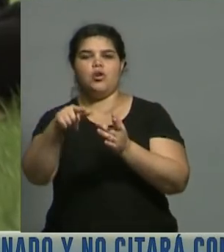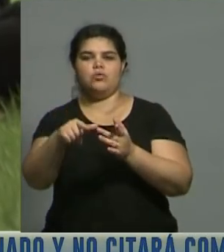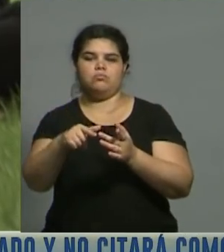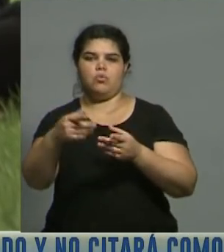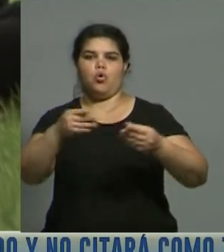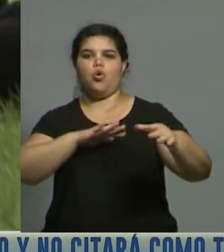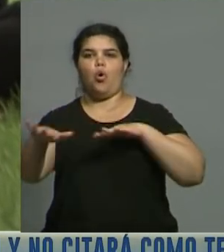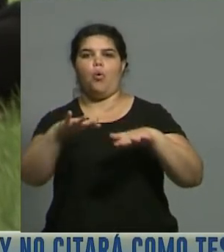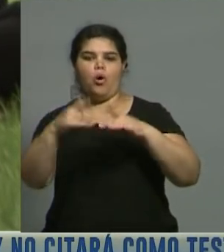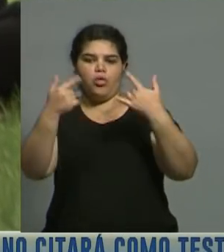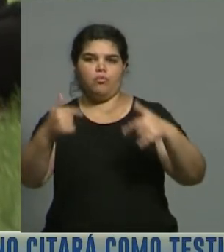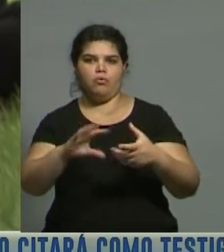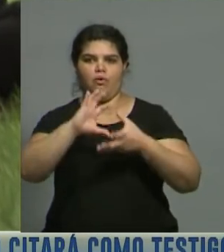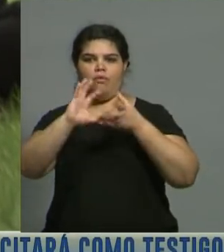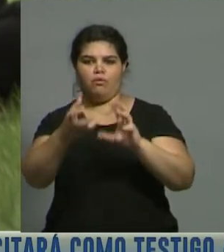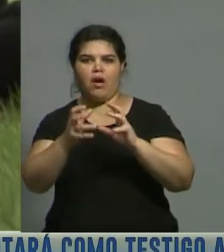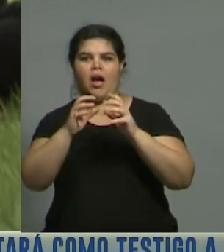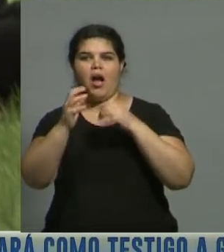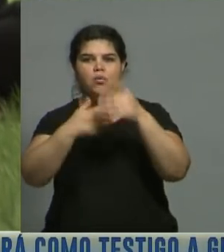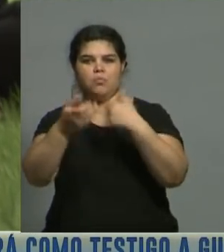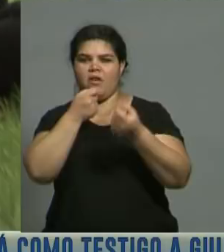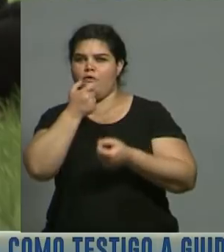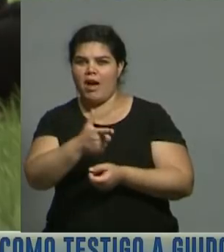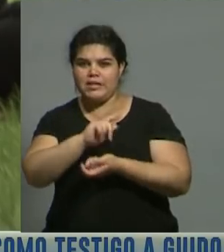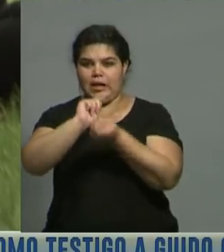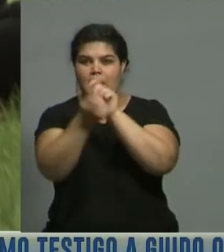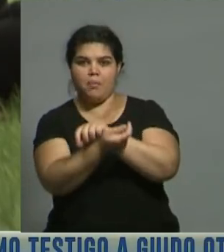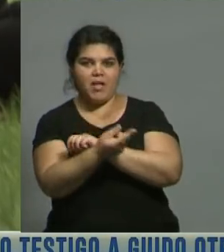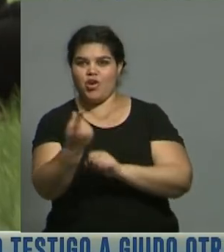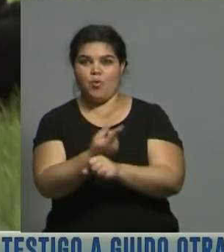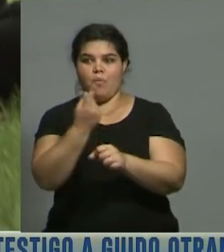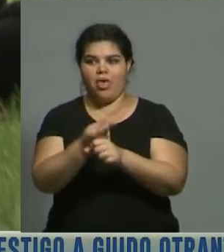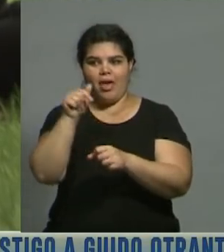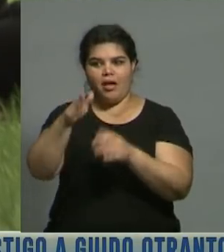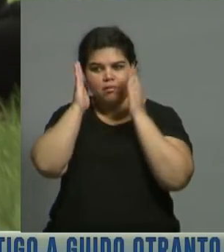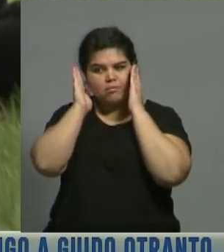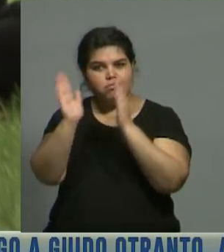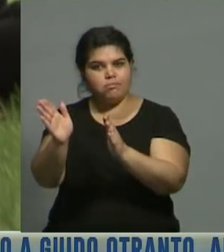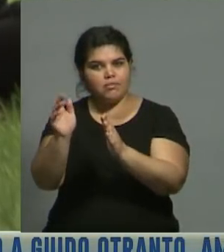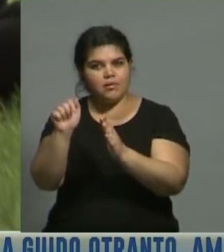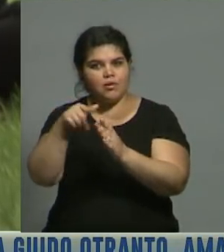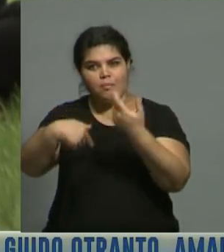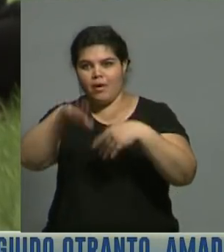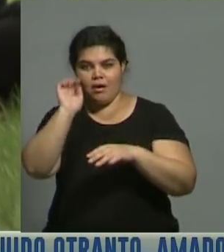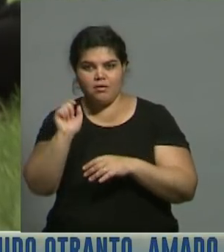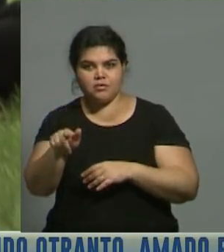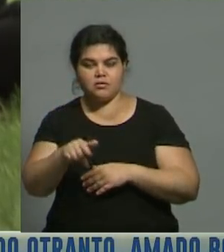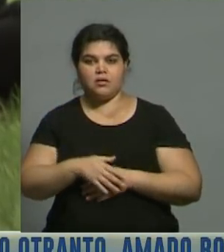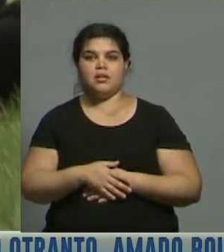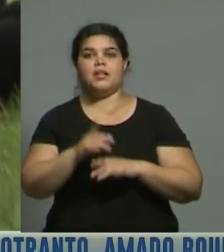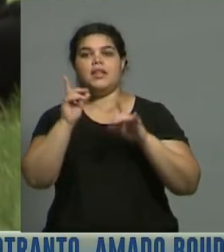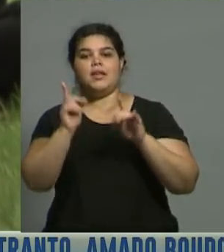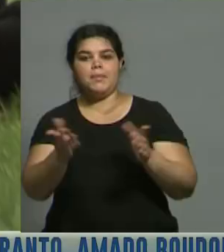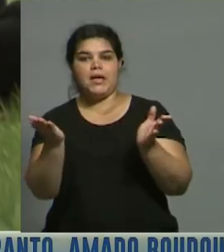Claro. sistematizado o automatizado muy fácilmente. Bien. Es decir, hacia ahí va el mundo y también evidentemente las